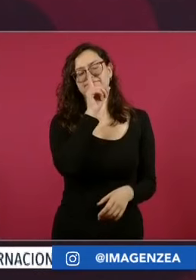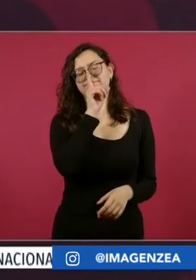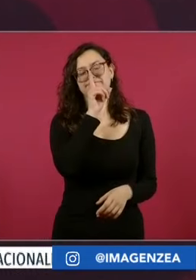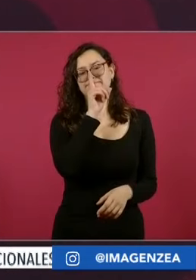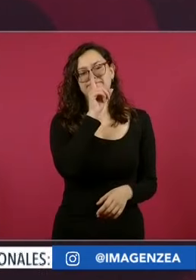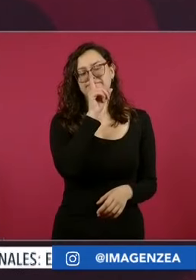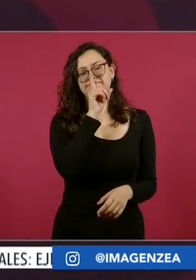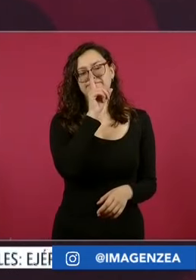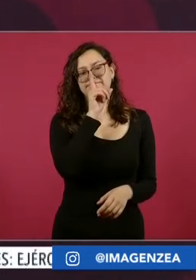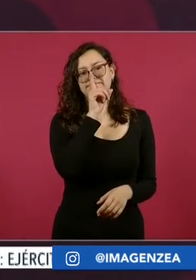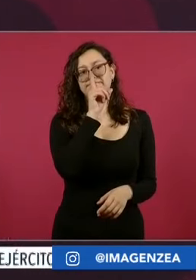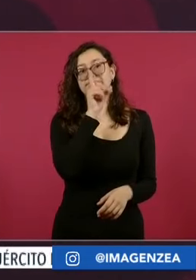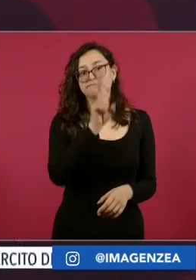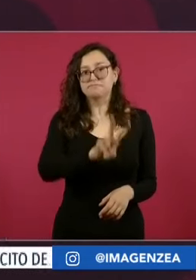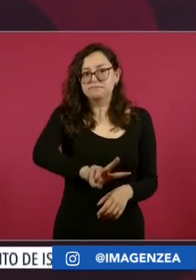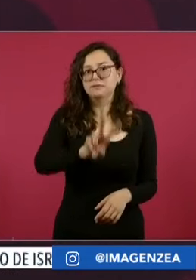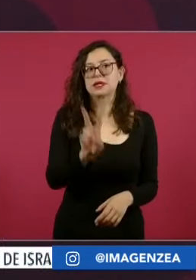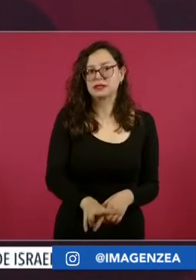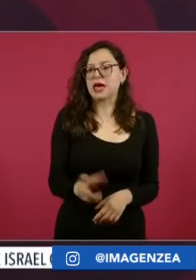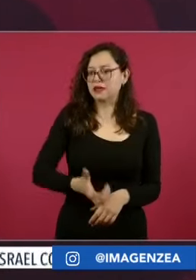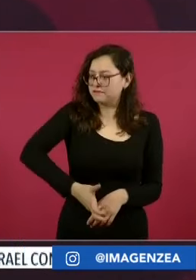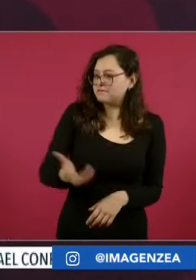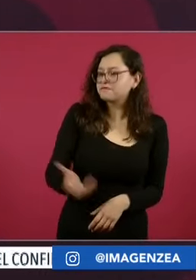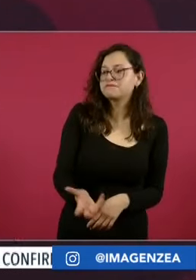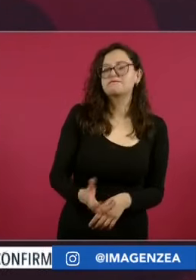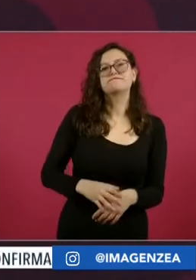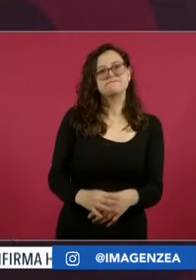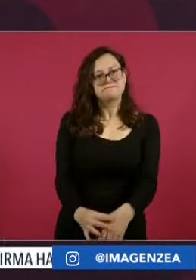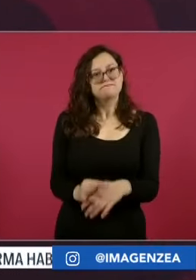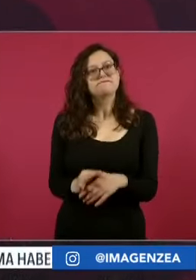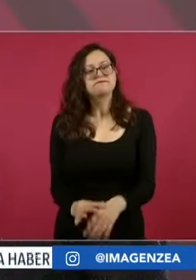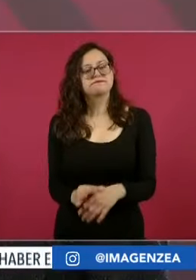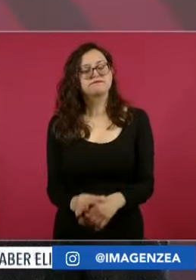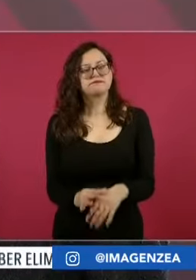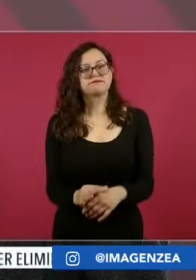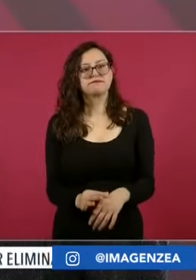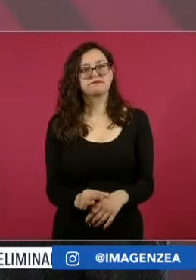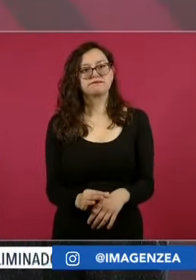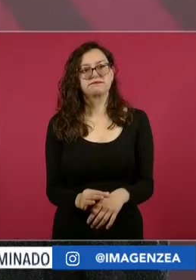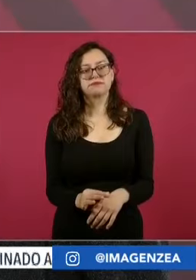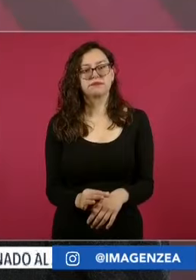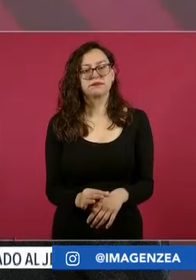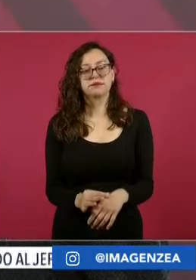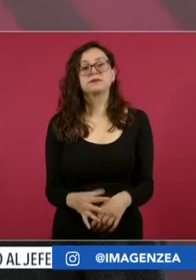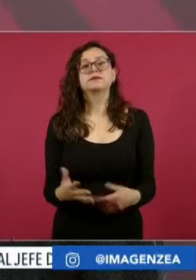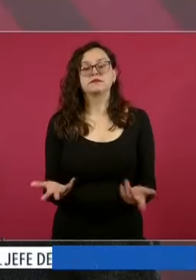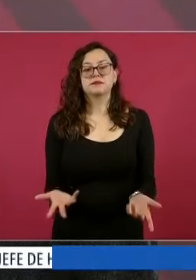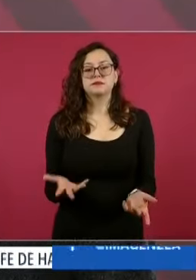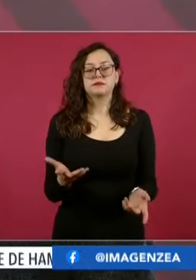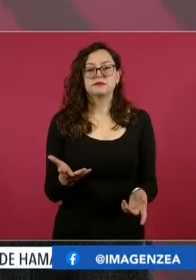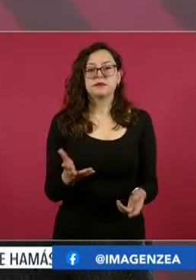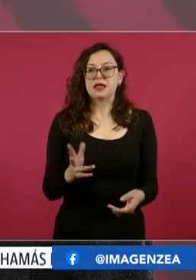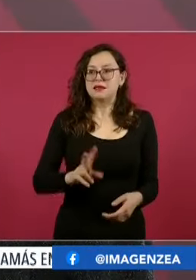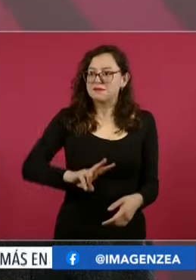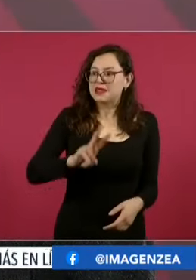se convirtió en una realidad porque logramos,